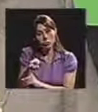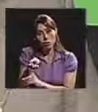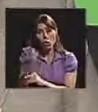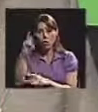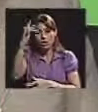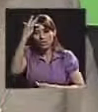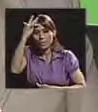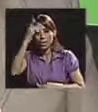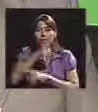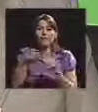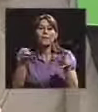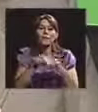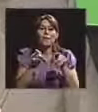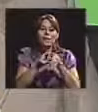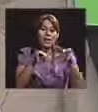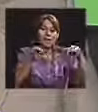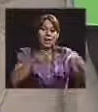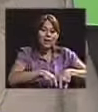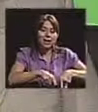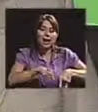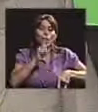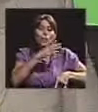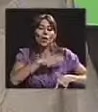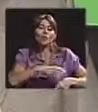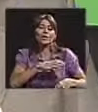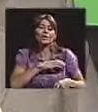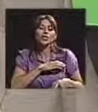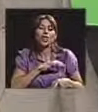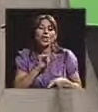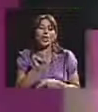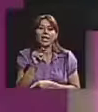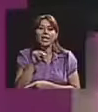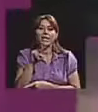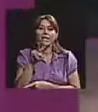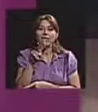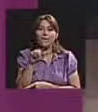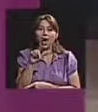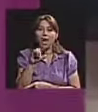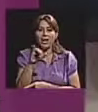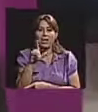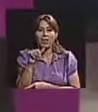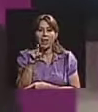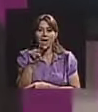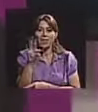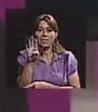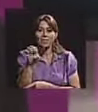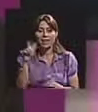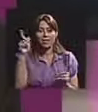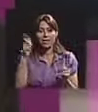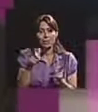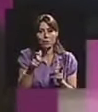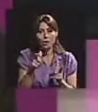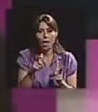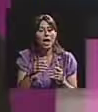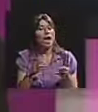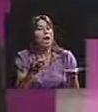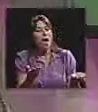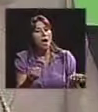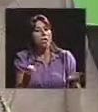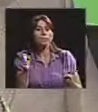genera una condición invalidante y disminuida. O sea, que entonces es una, claro, es decir, es que incluso